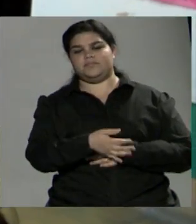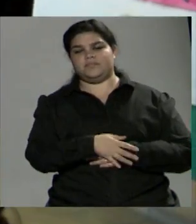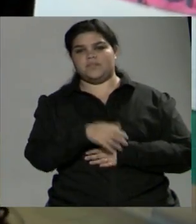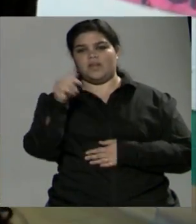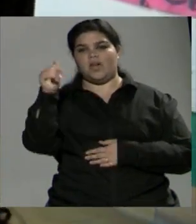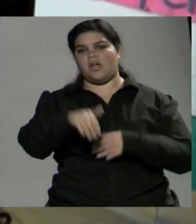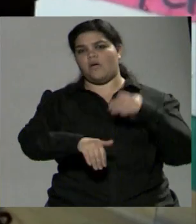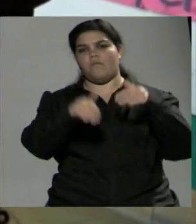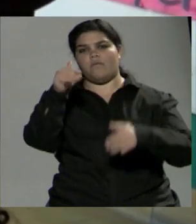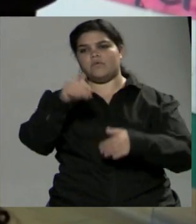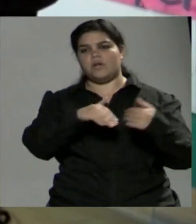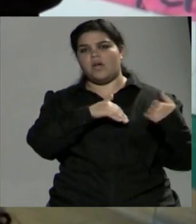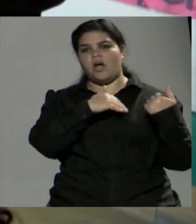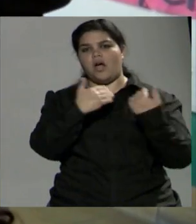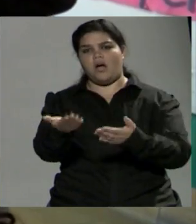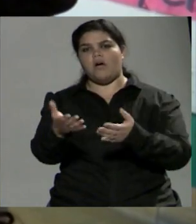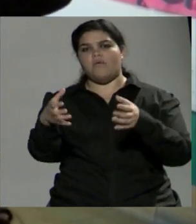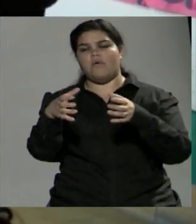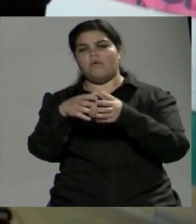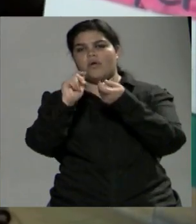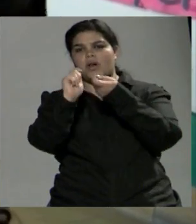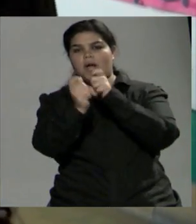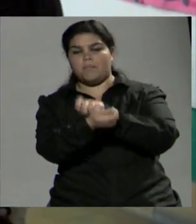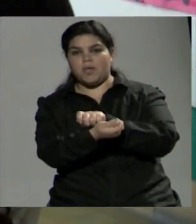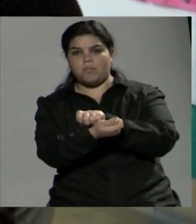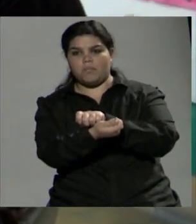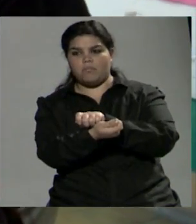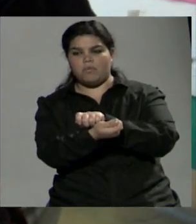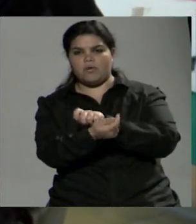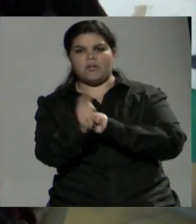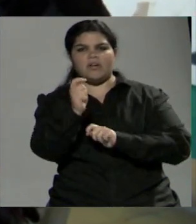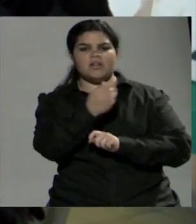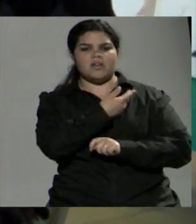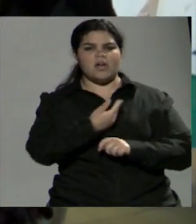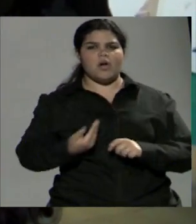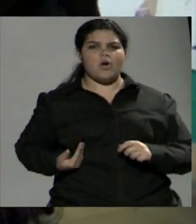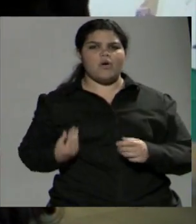de confederación de grupos provinciales.